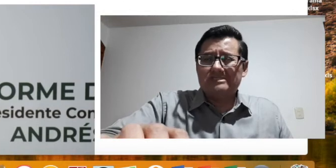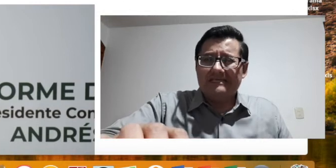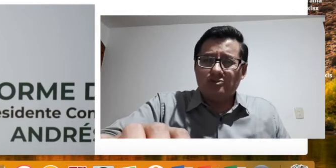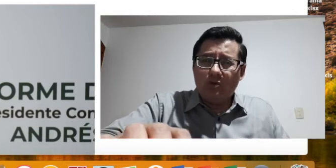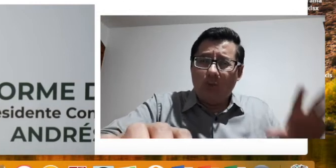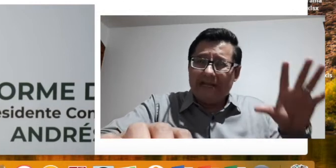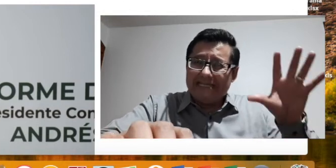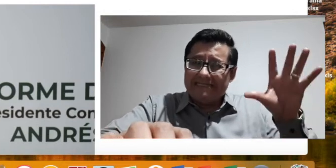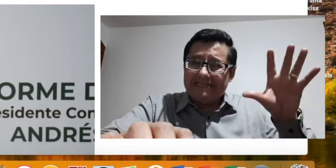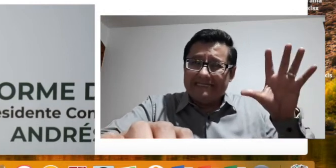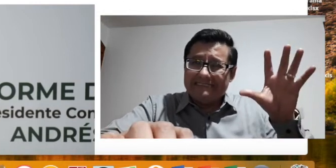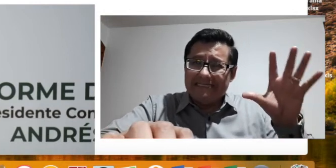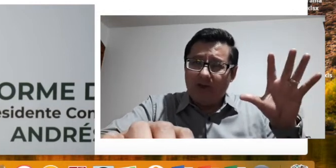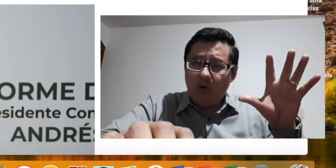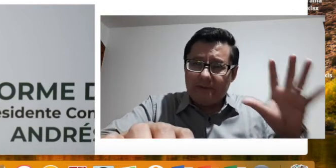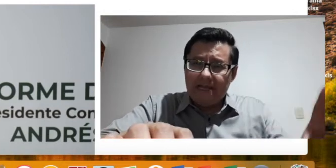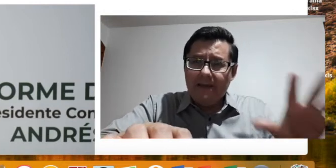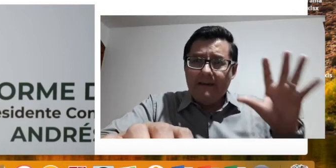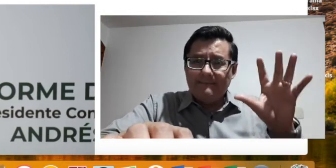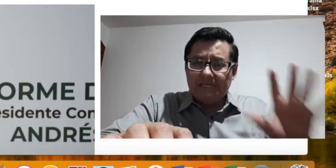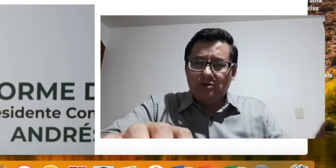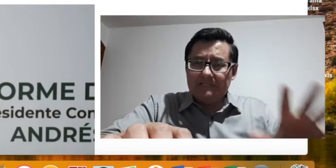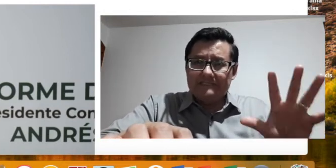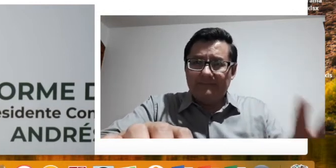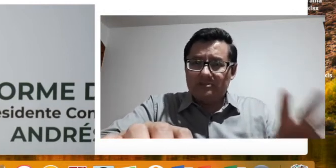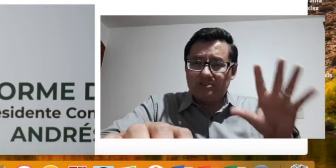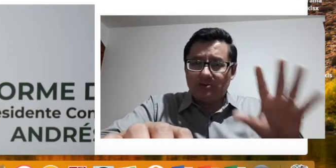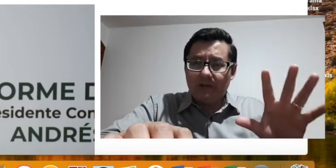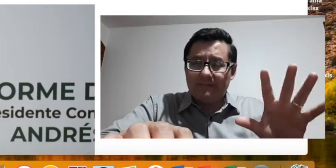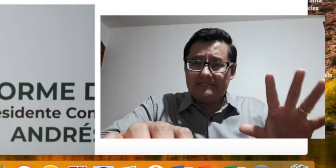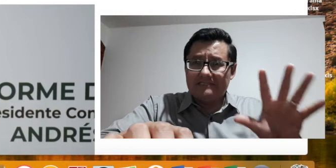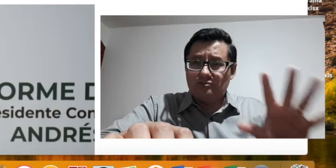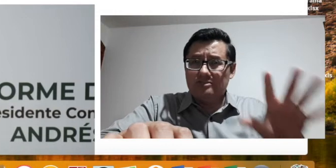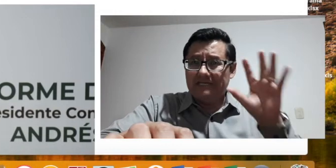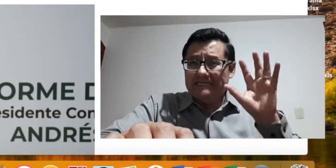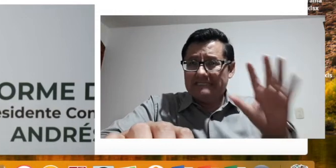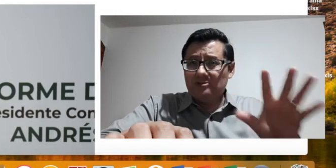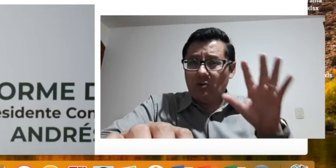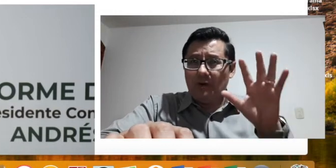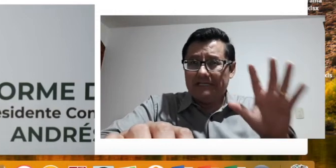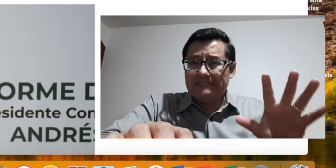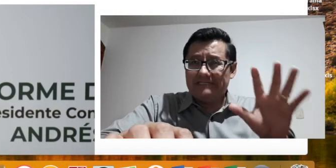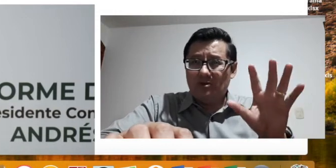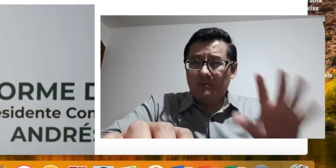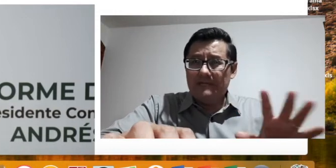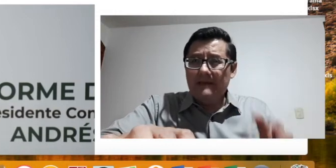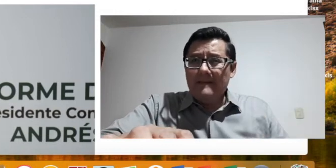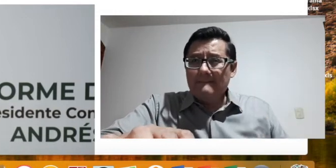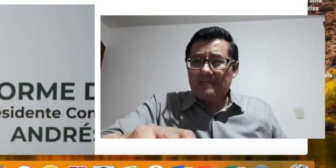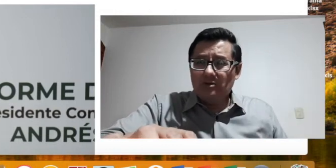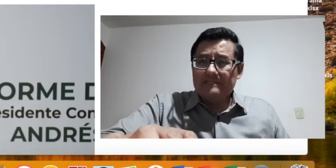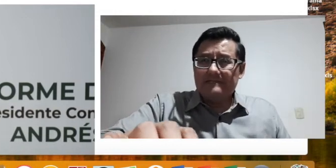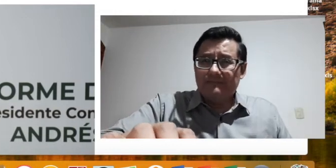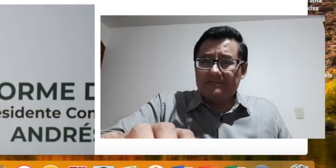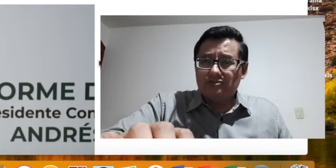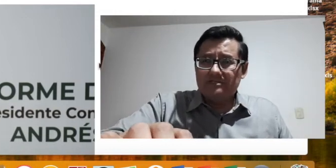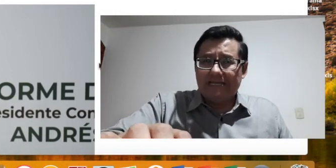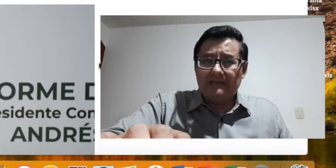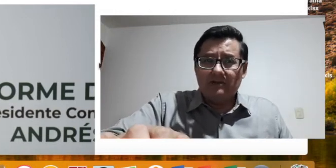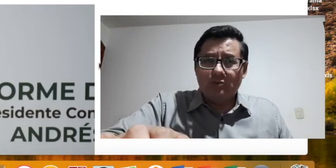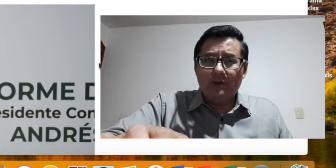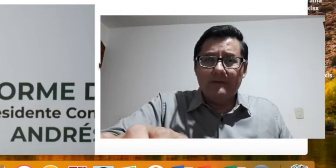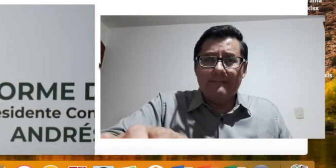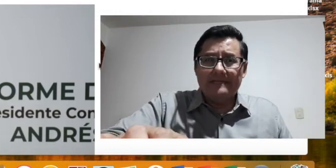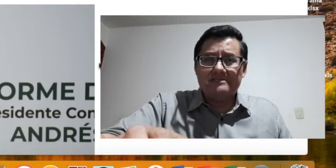ahorrado 145 mil millones de pesos en 9 meses. Escuche, 145 mil millones de pesos